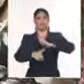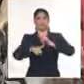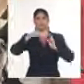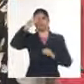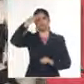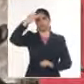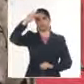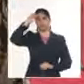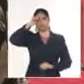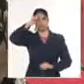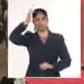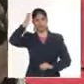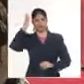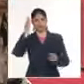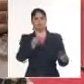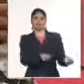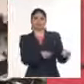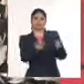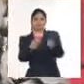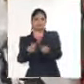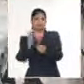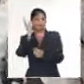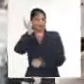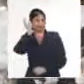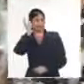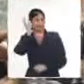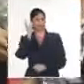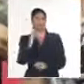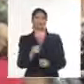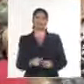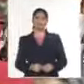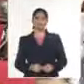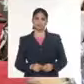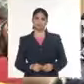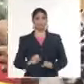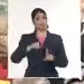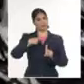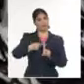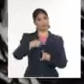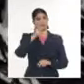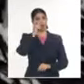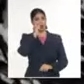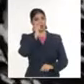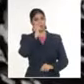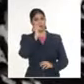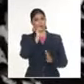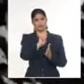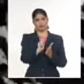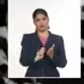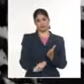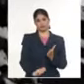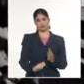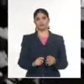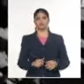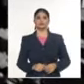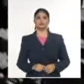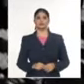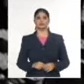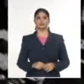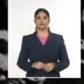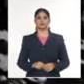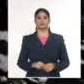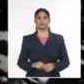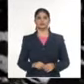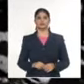Canel Bermúdez, y el maestro Roberto Diago, autor de la obra. Solo digo